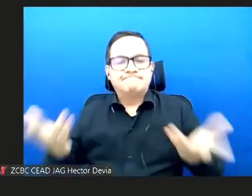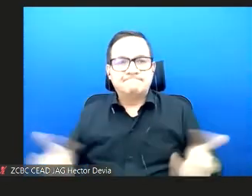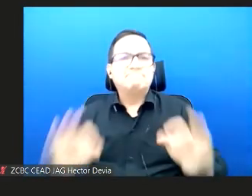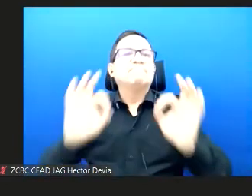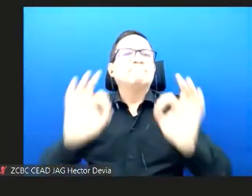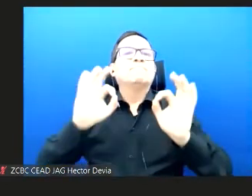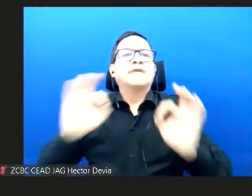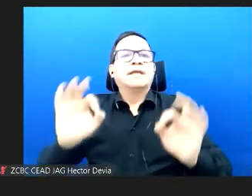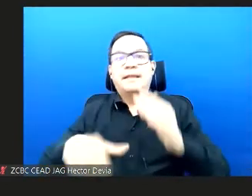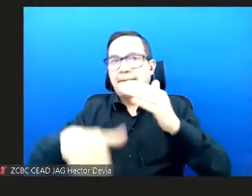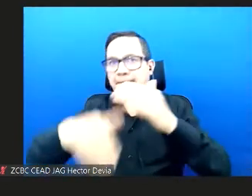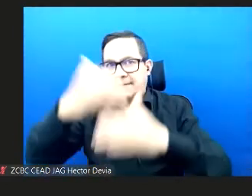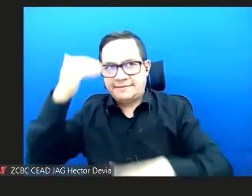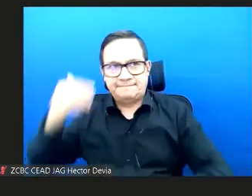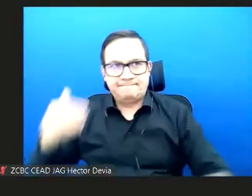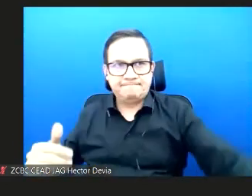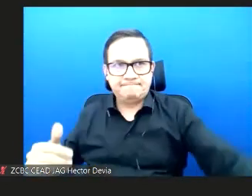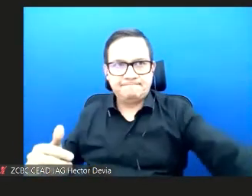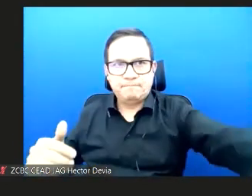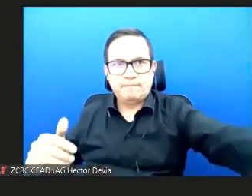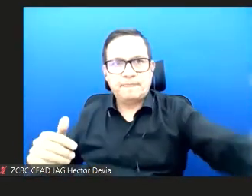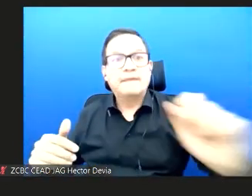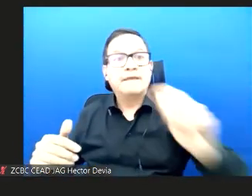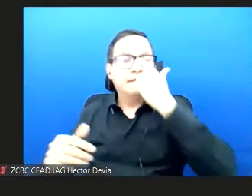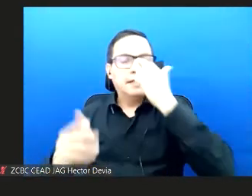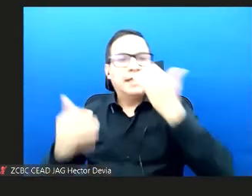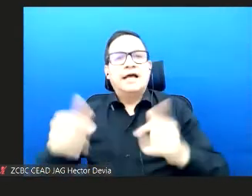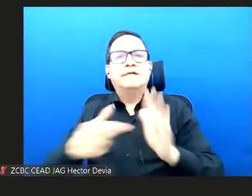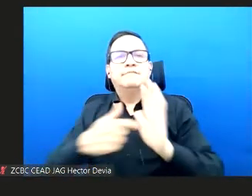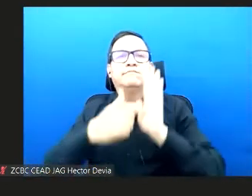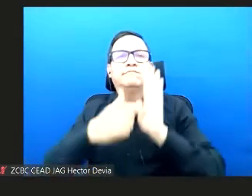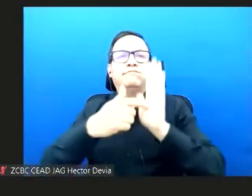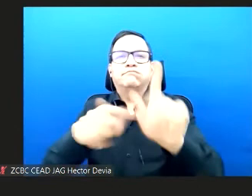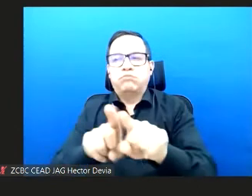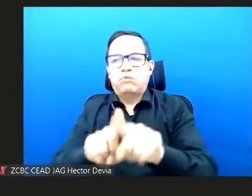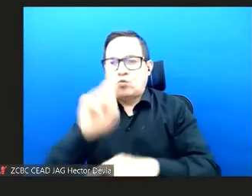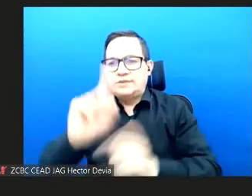iniciar con nuestra presentación. Deme un segundo.